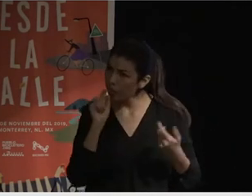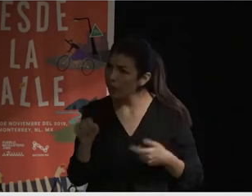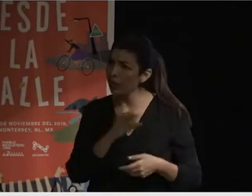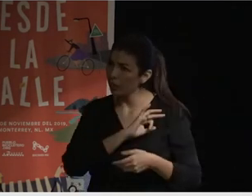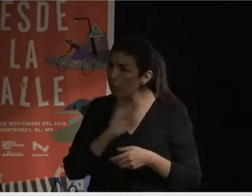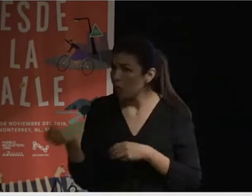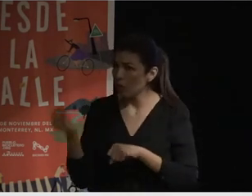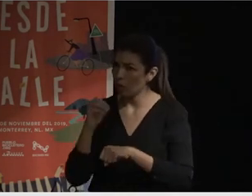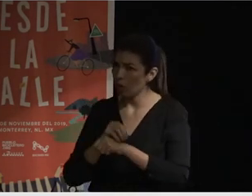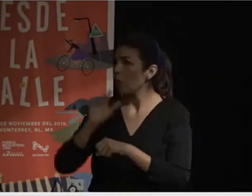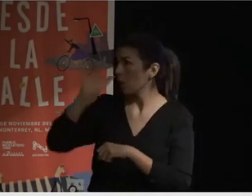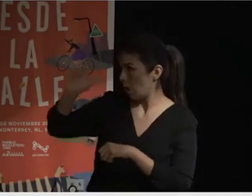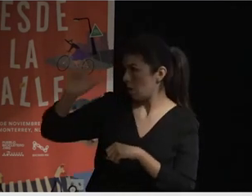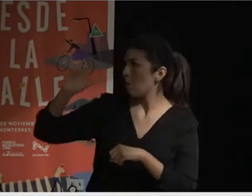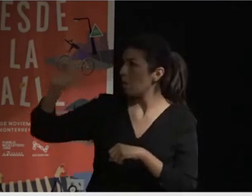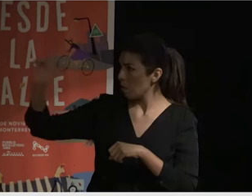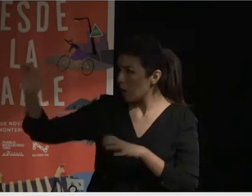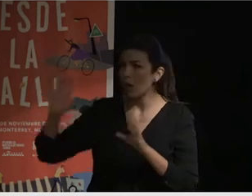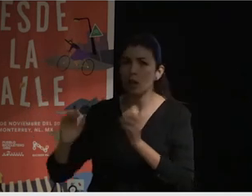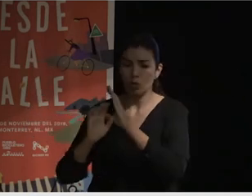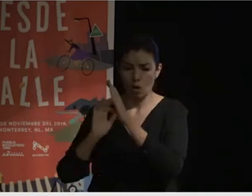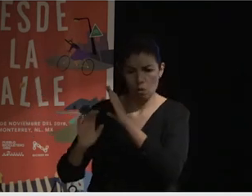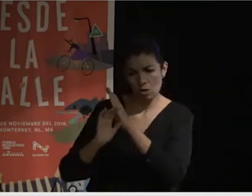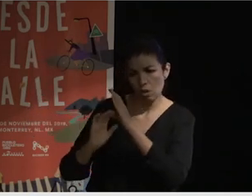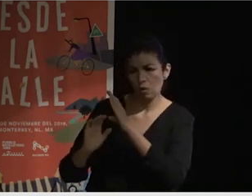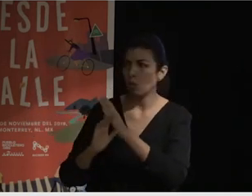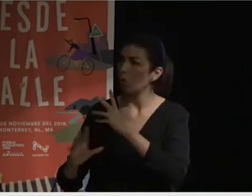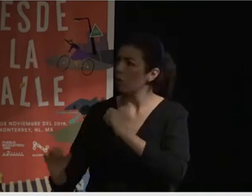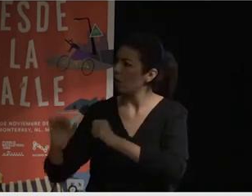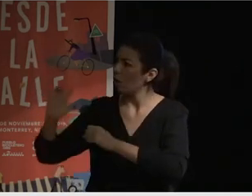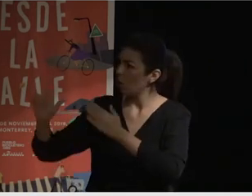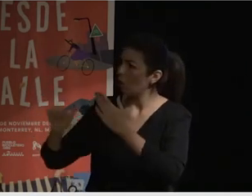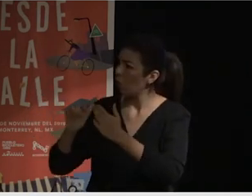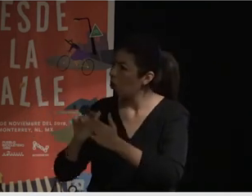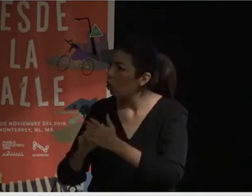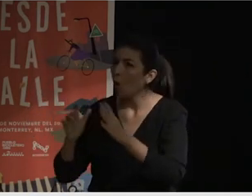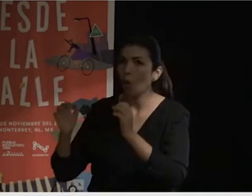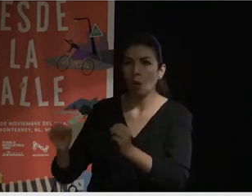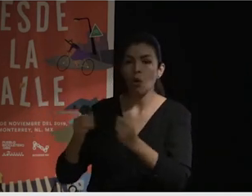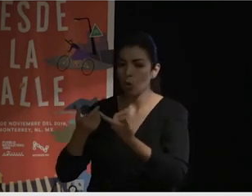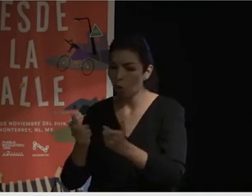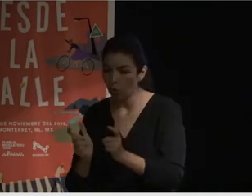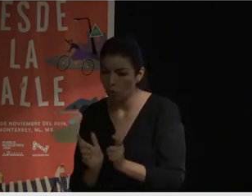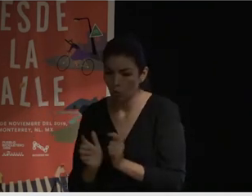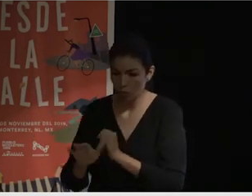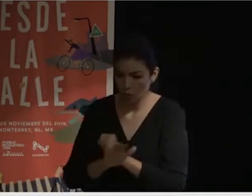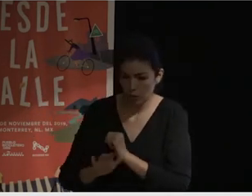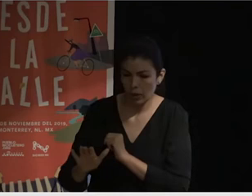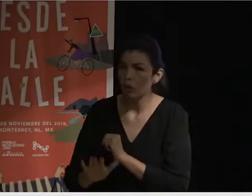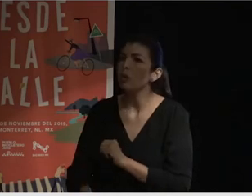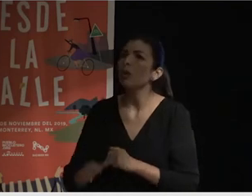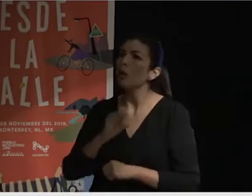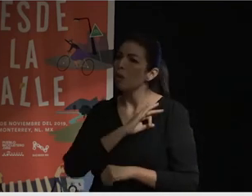ahí cosas, y que también inclusive podemos ya acercarnos a las redes comunitarias, o sea, en verdad ya hay comités